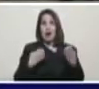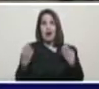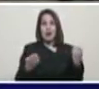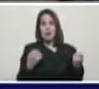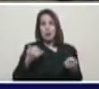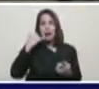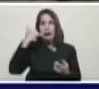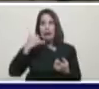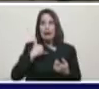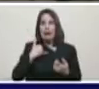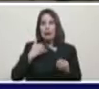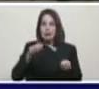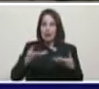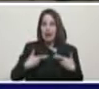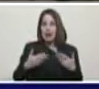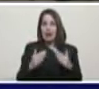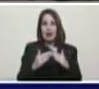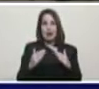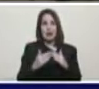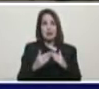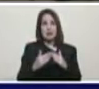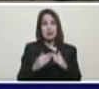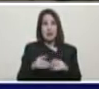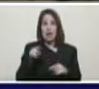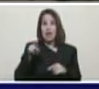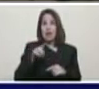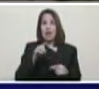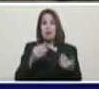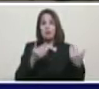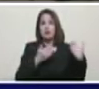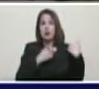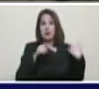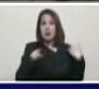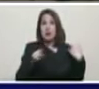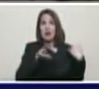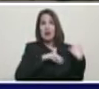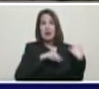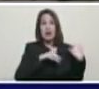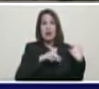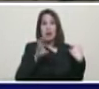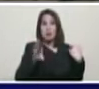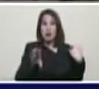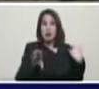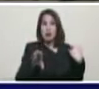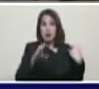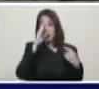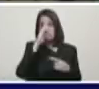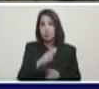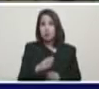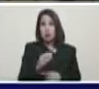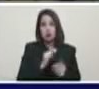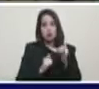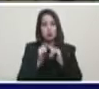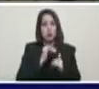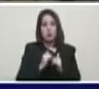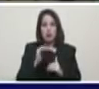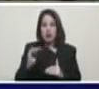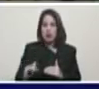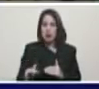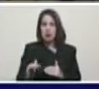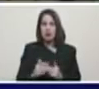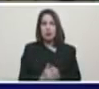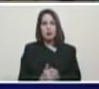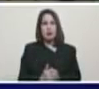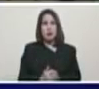llamaron porque de acuerdo al carnet de la patria le correspondía a ella por tener su bebé chiquito y así